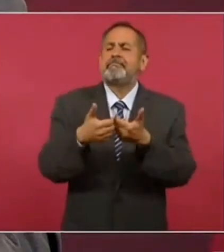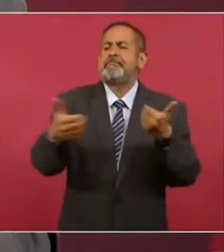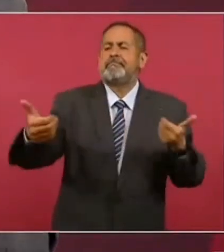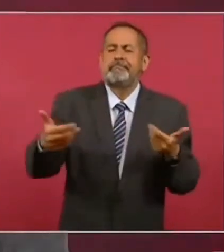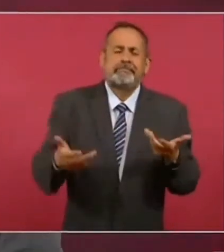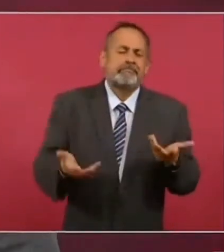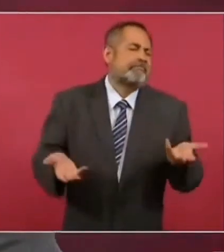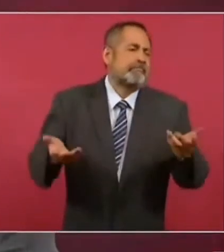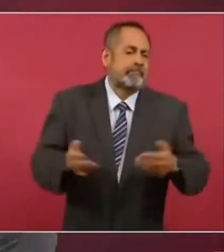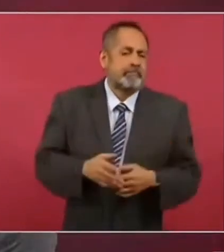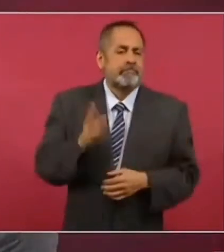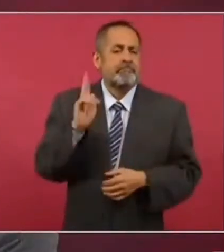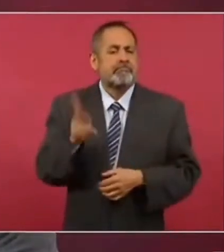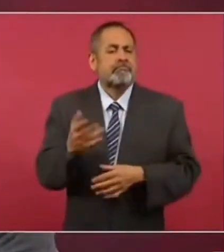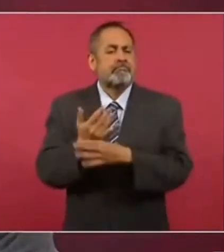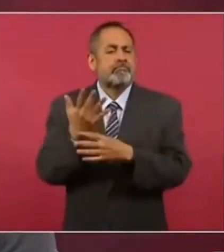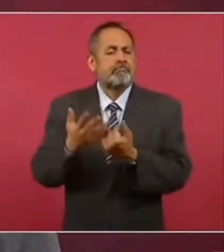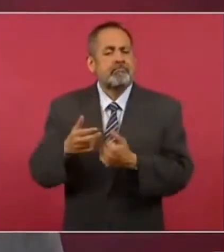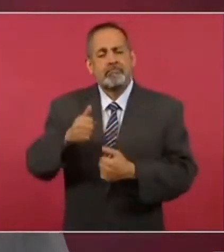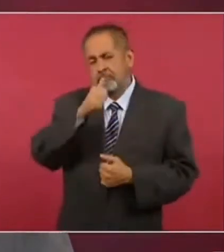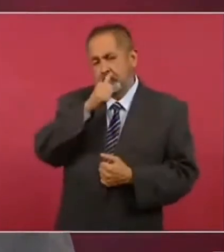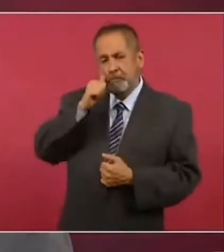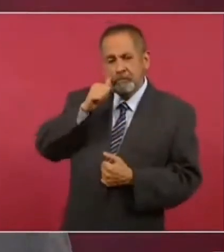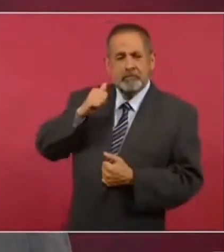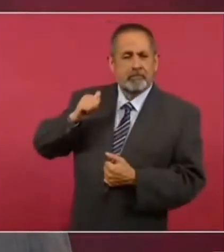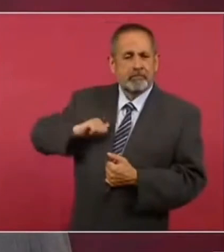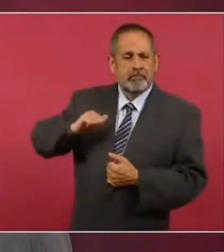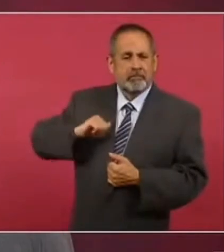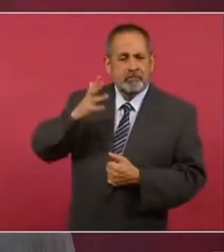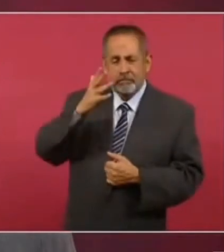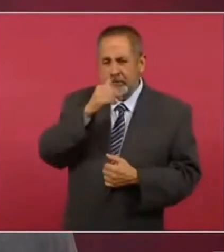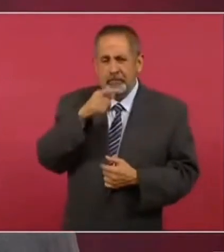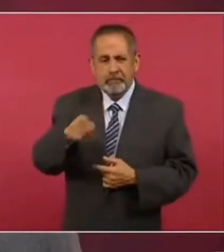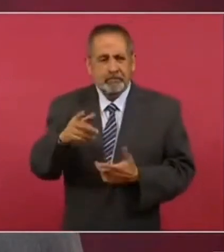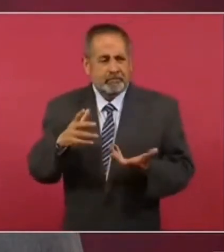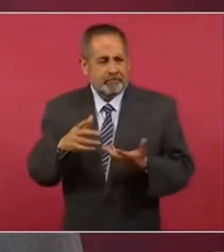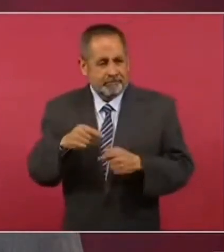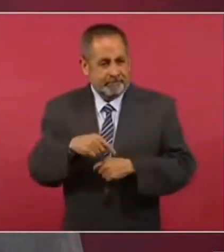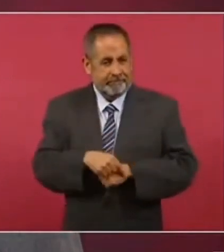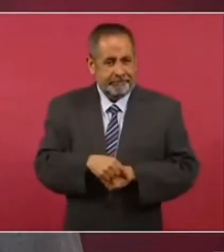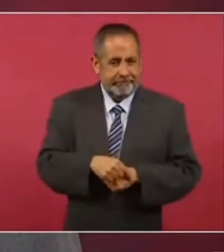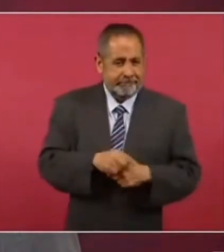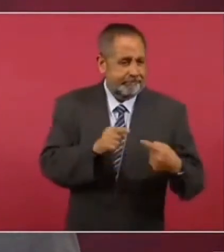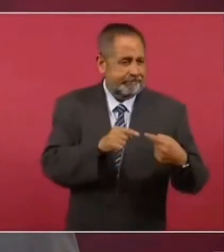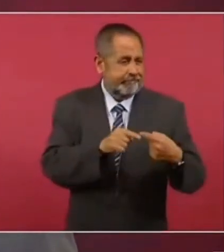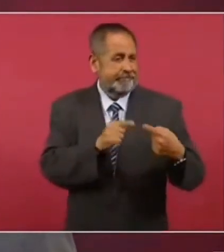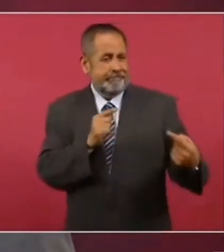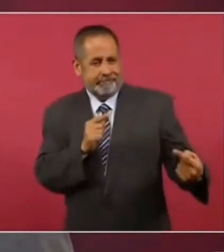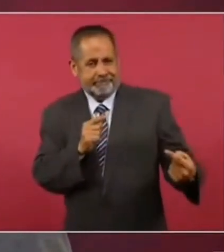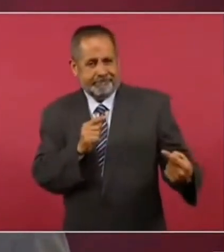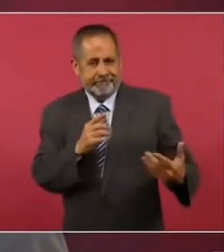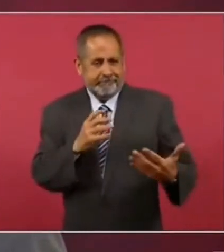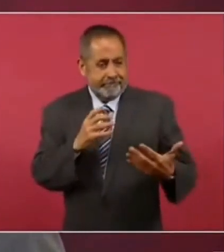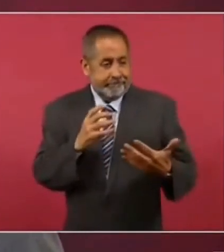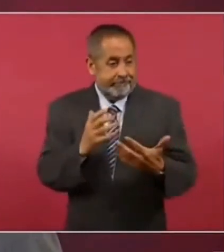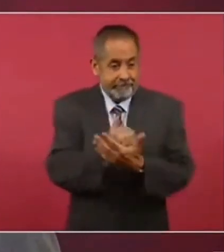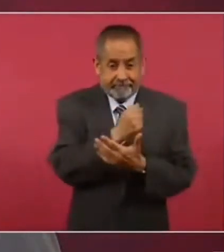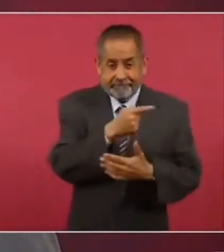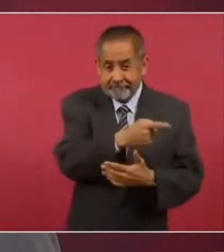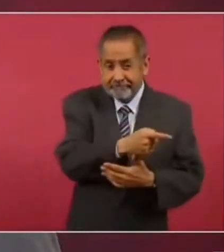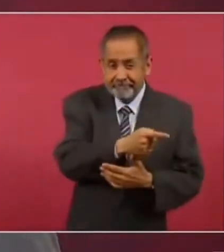Y como decía Juárez, el triunfo de la reacción es moralmente